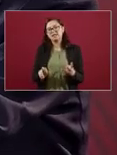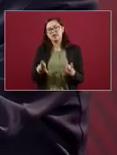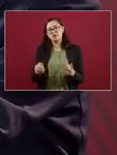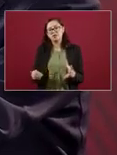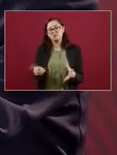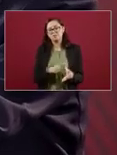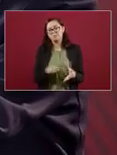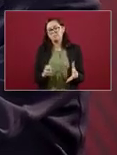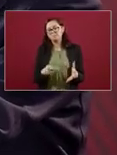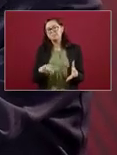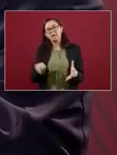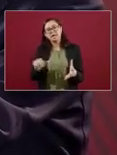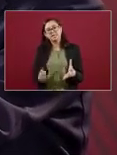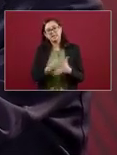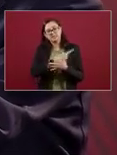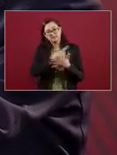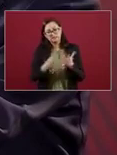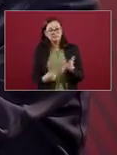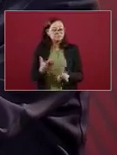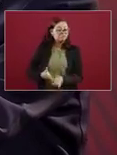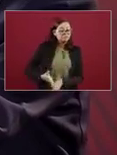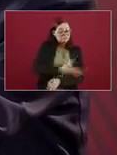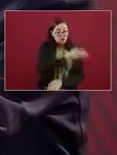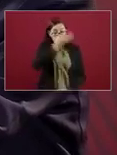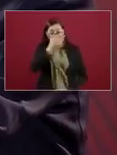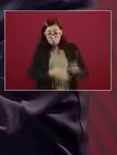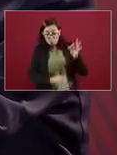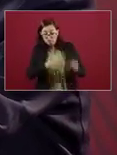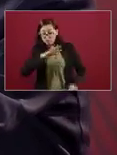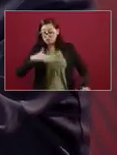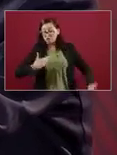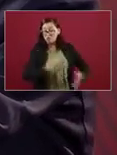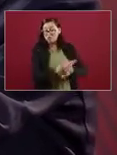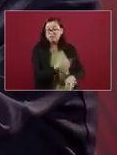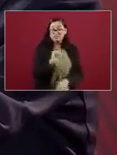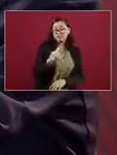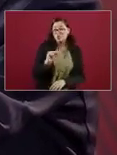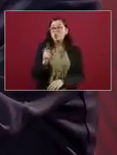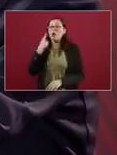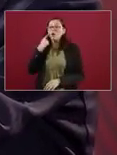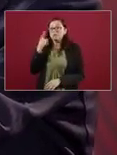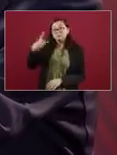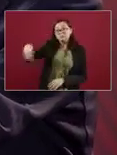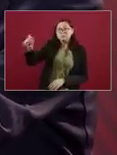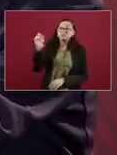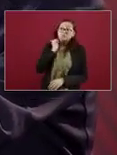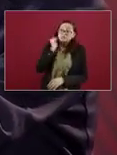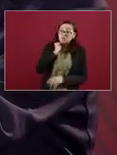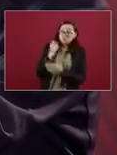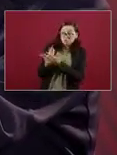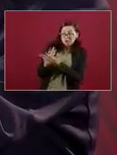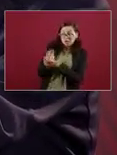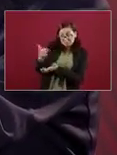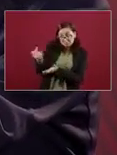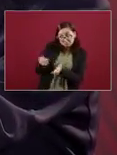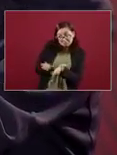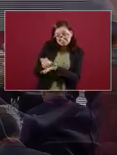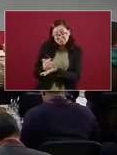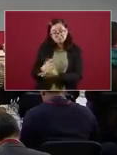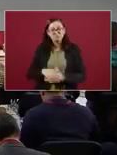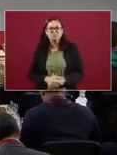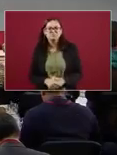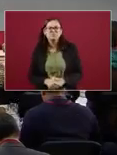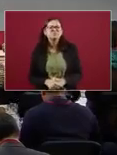lo tienen. Entonces, ojalá y ya salgan estas cosas que están ahí pendientes.